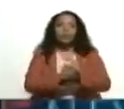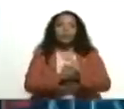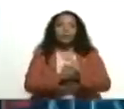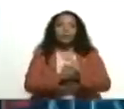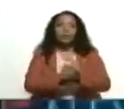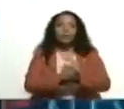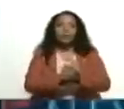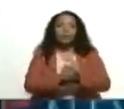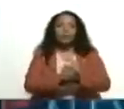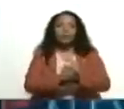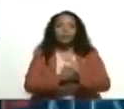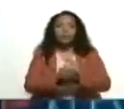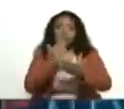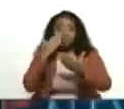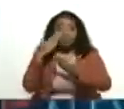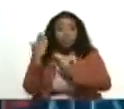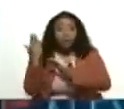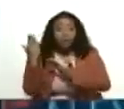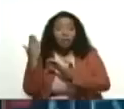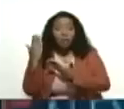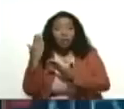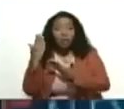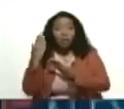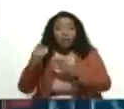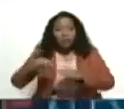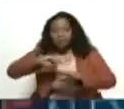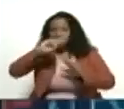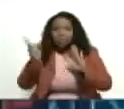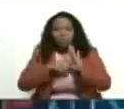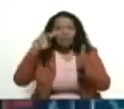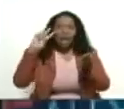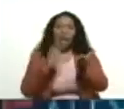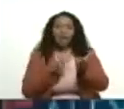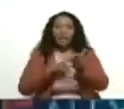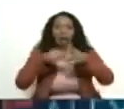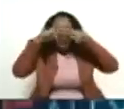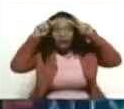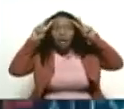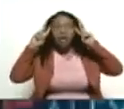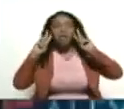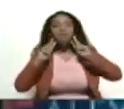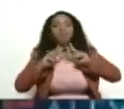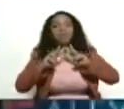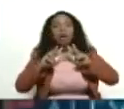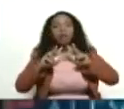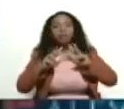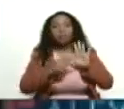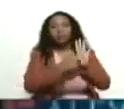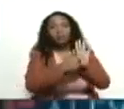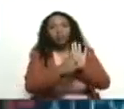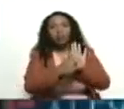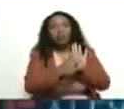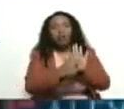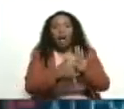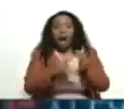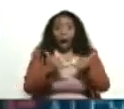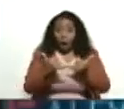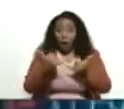Esa es la más absoluta de las verdades. Ahora, cuando hay una